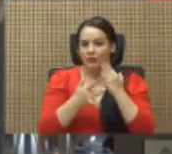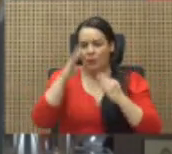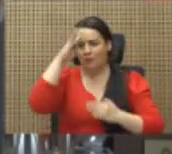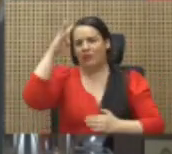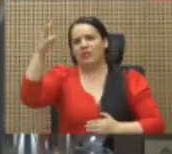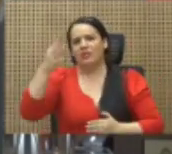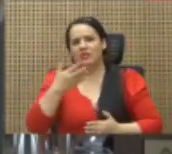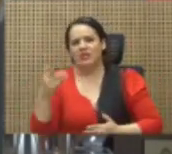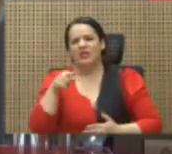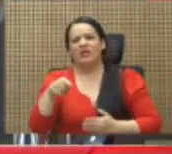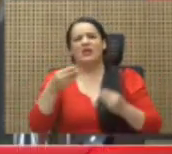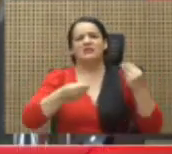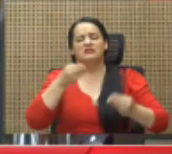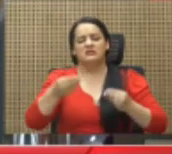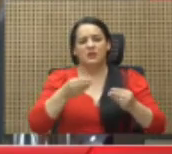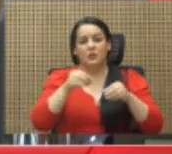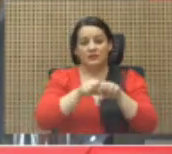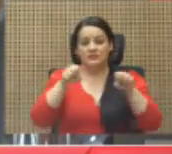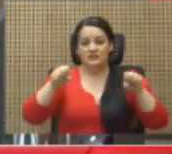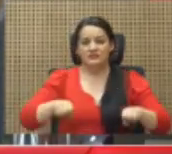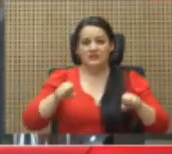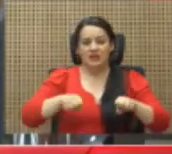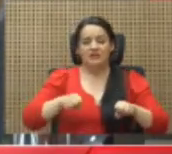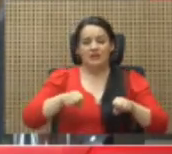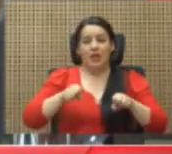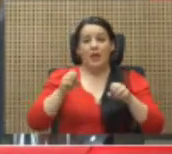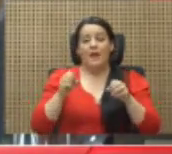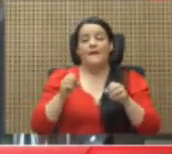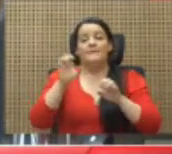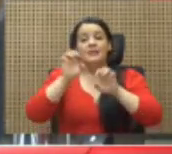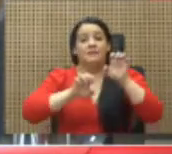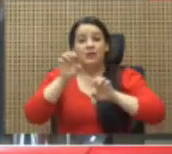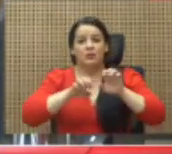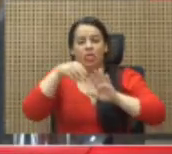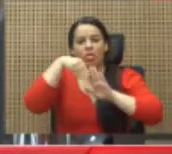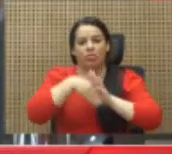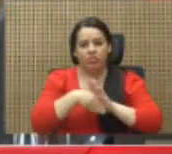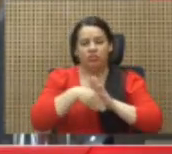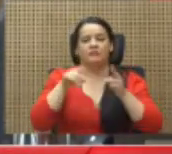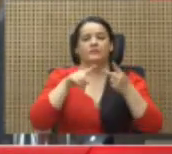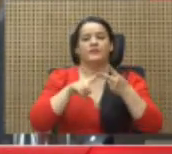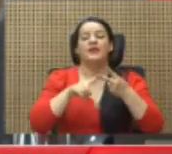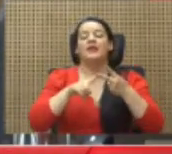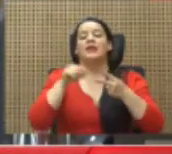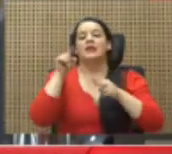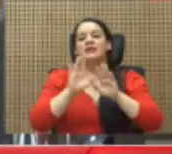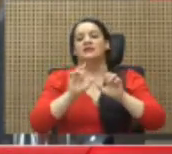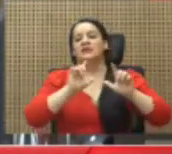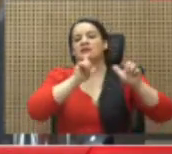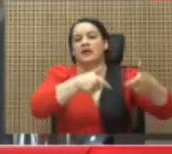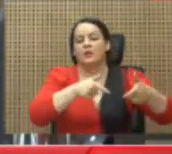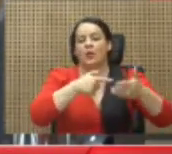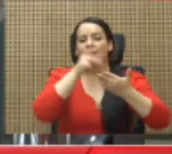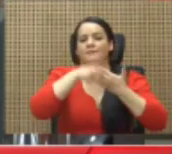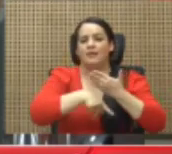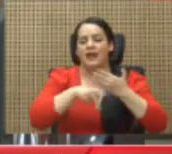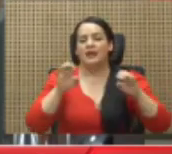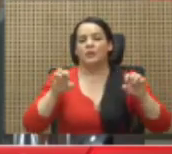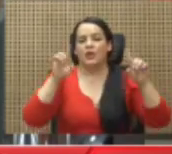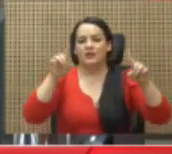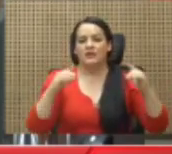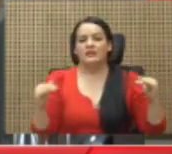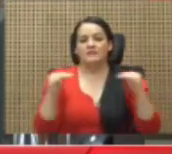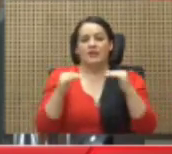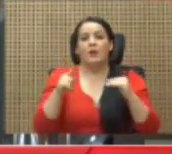improvisaciones que desmantelaron el sistema de macroevaluación, que desecharon el plan remedial educativo pospandemia que pretendía